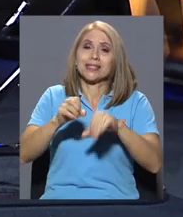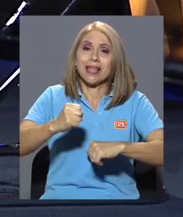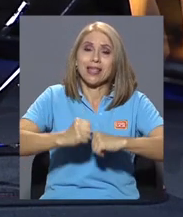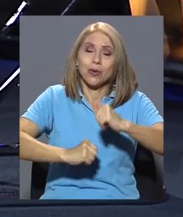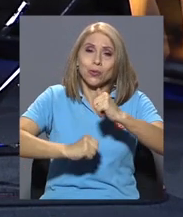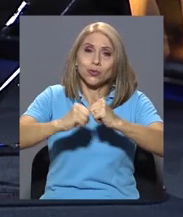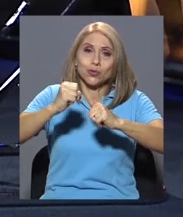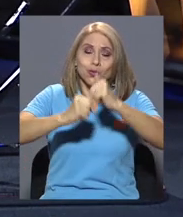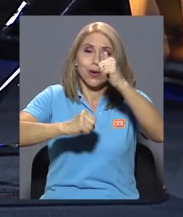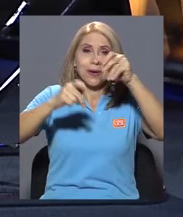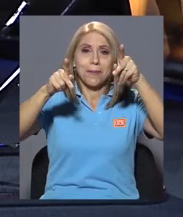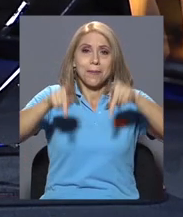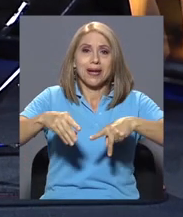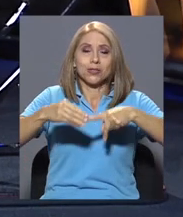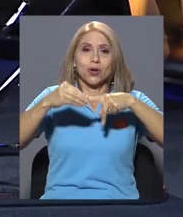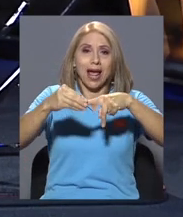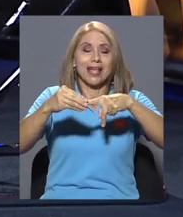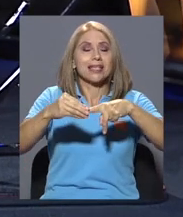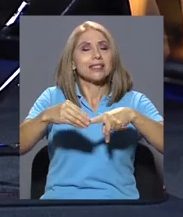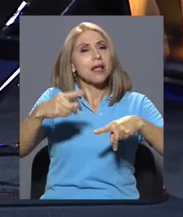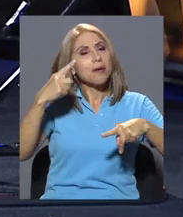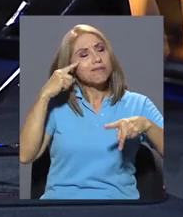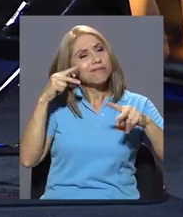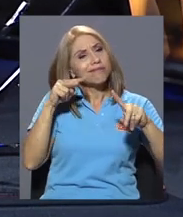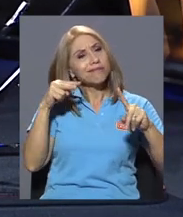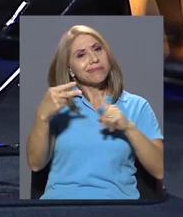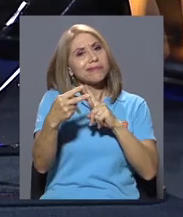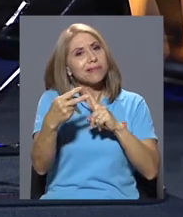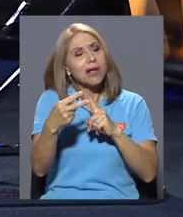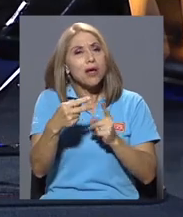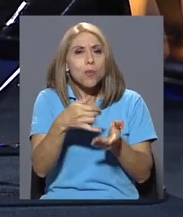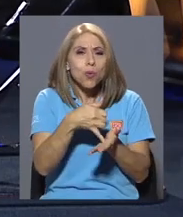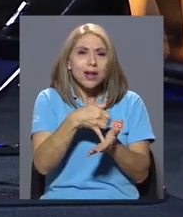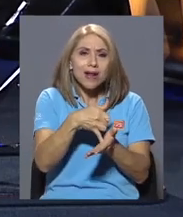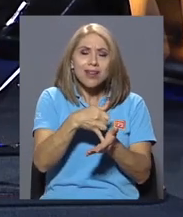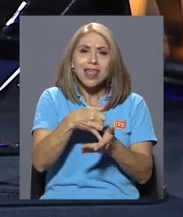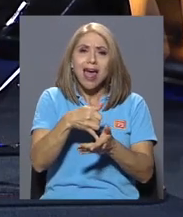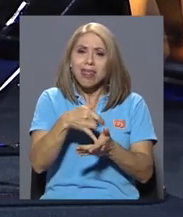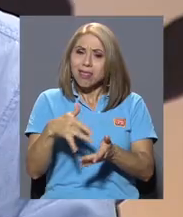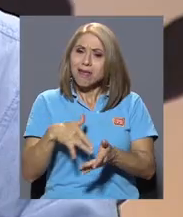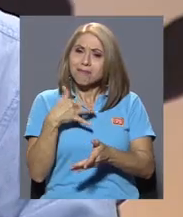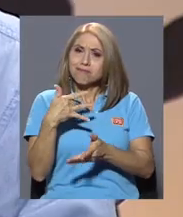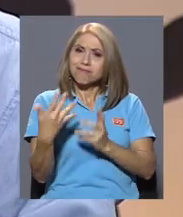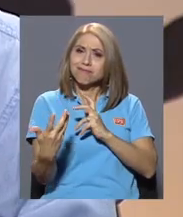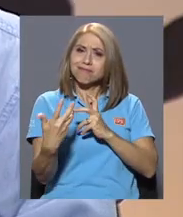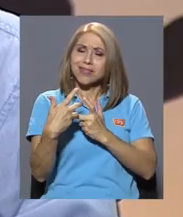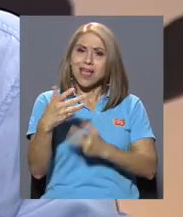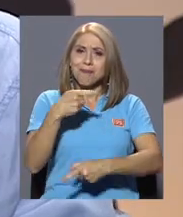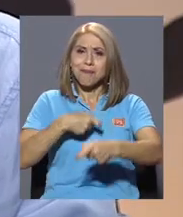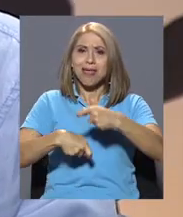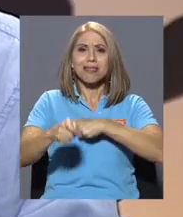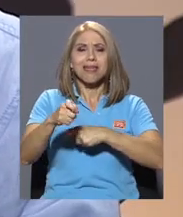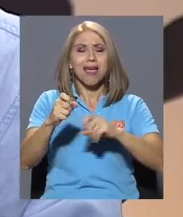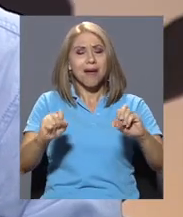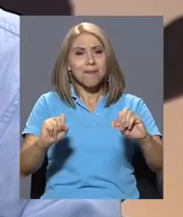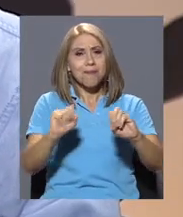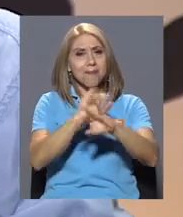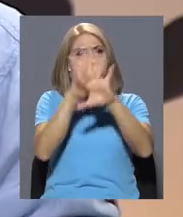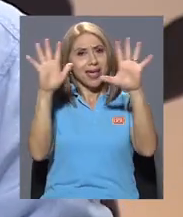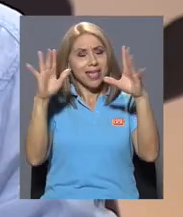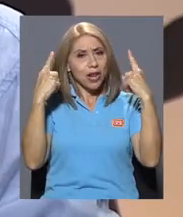personajes desde la vulnerabilidad y desde la empatía de la magia y cómo lograr generar